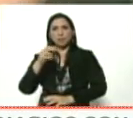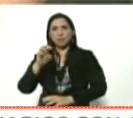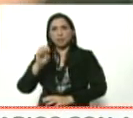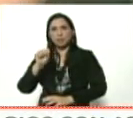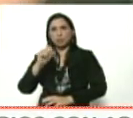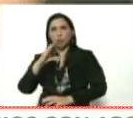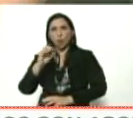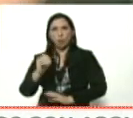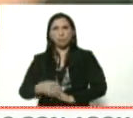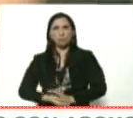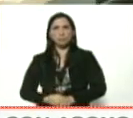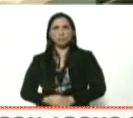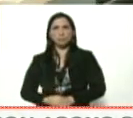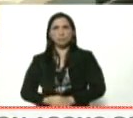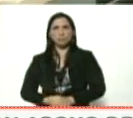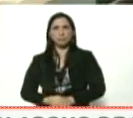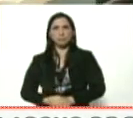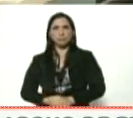Adelante.